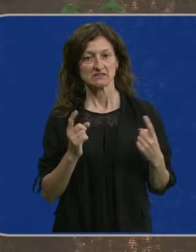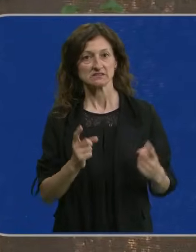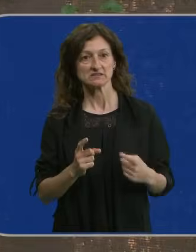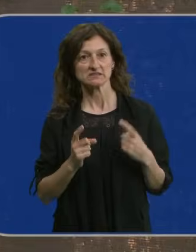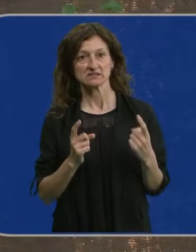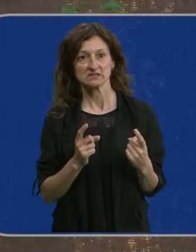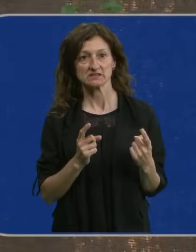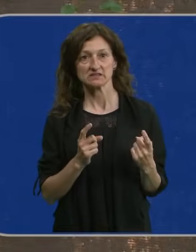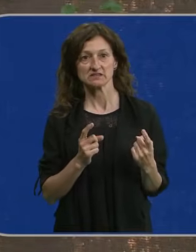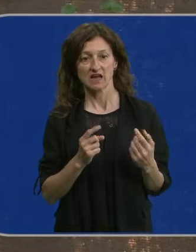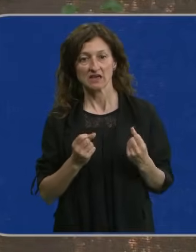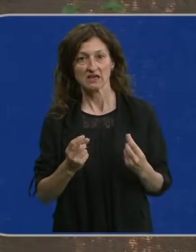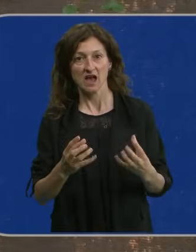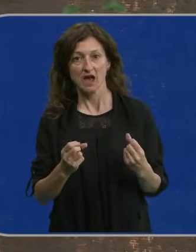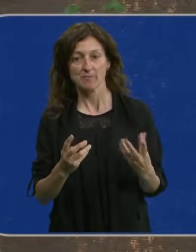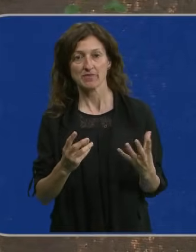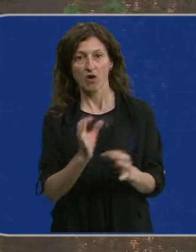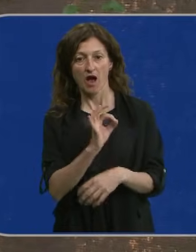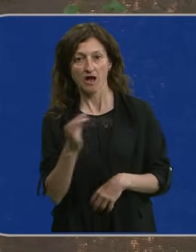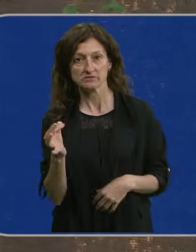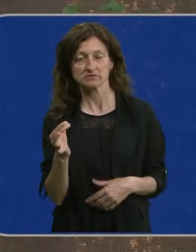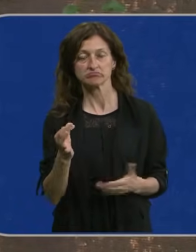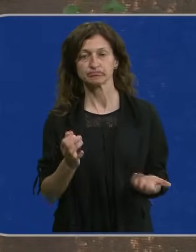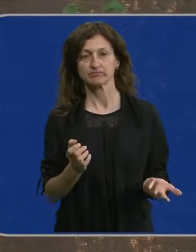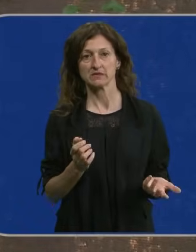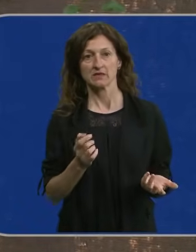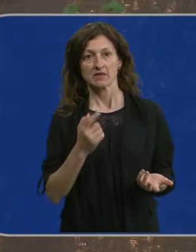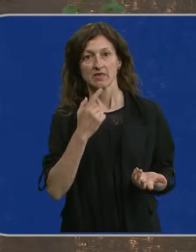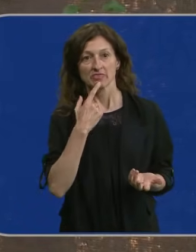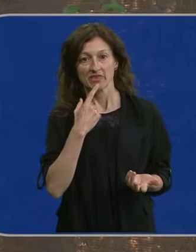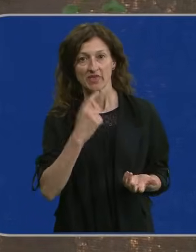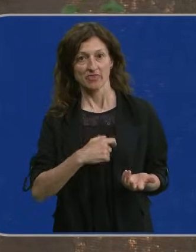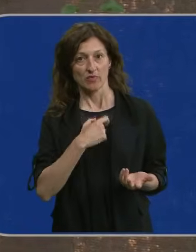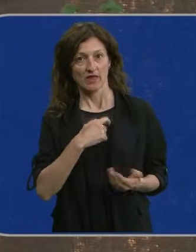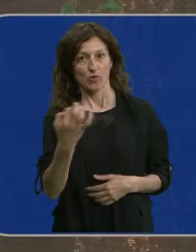con la debida diligencia, con la eficacia y eficiencia que se merece el